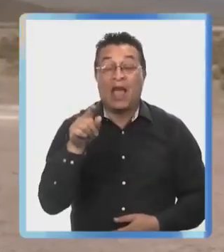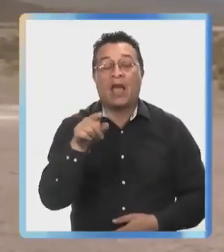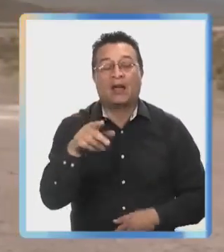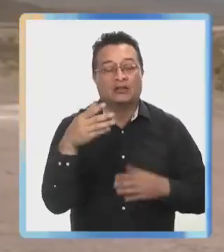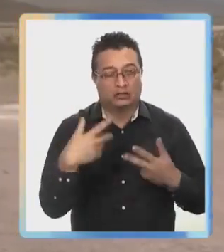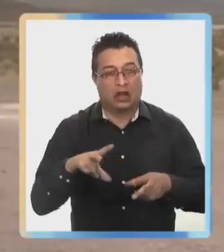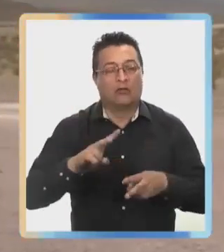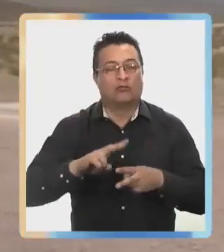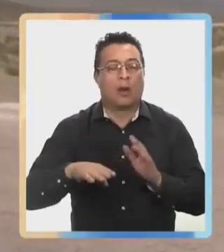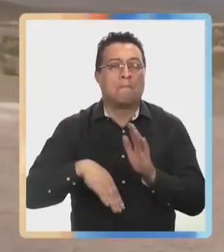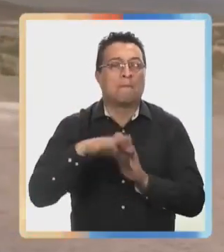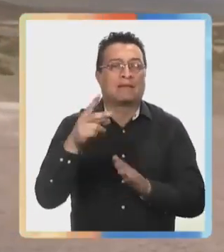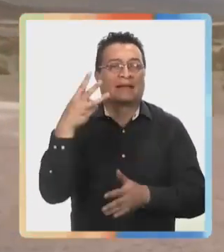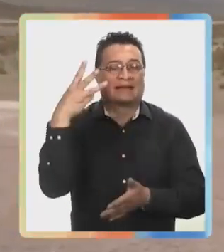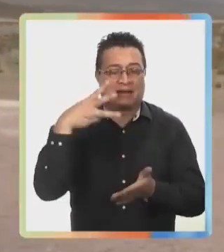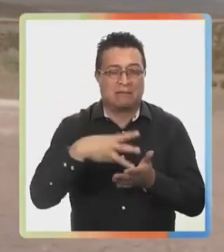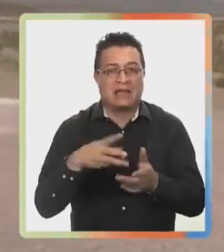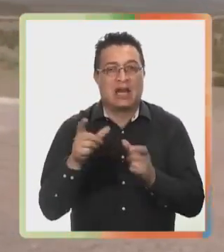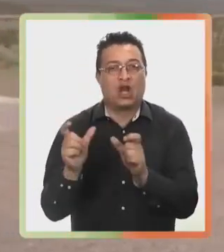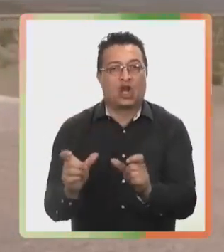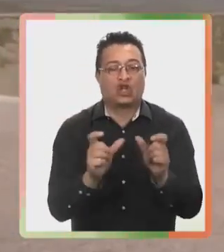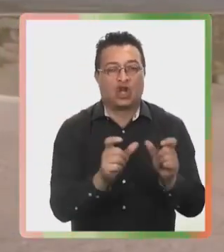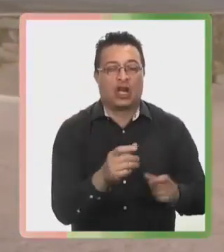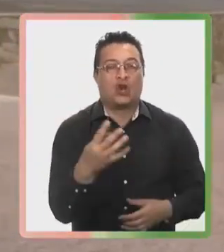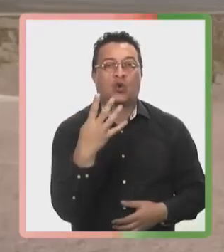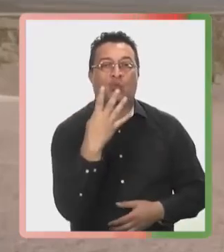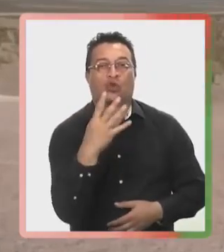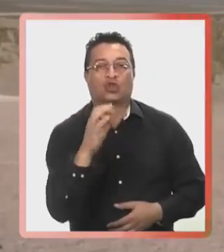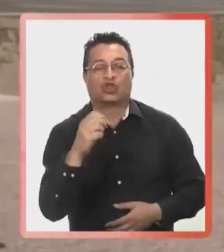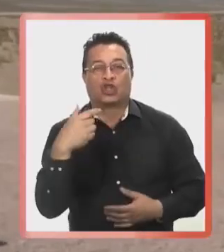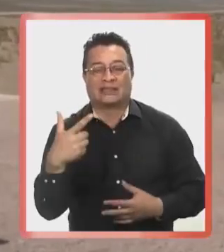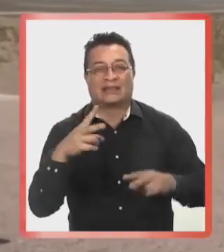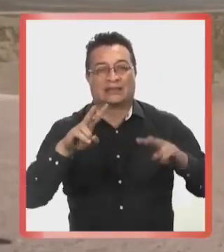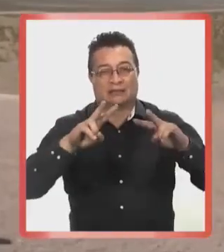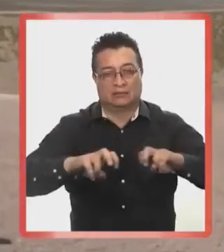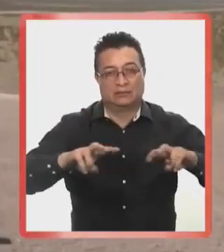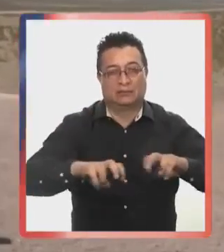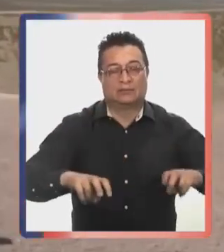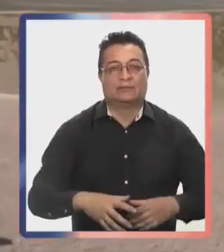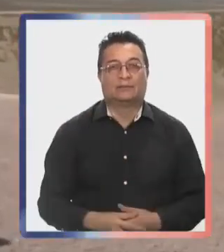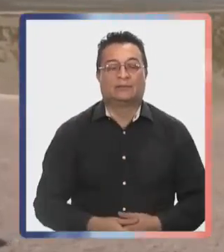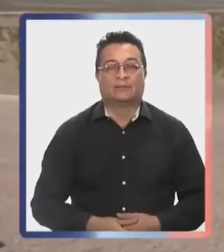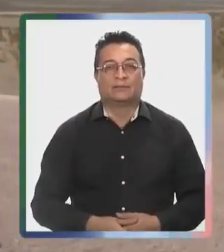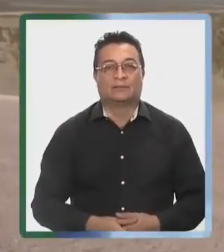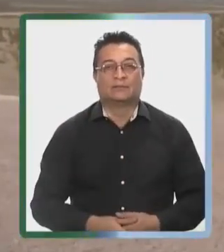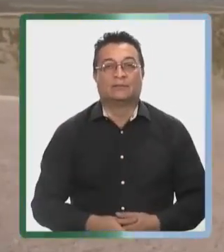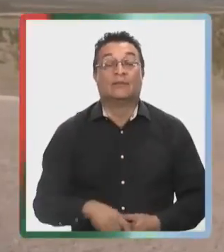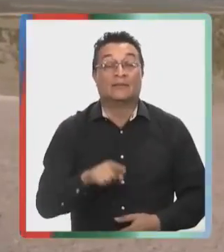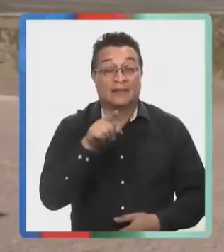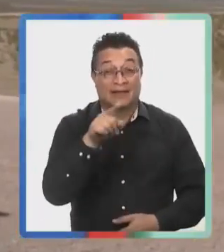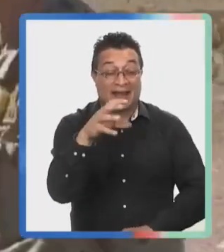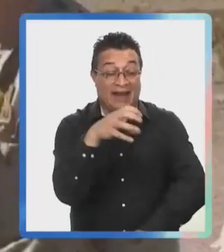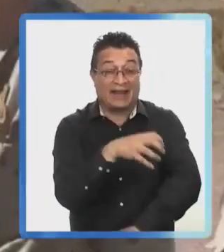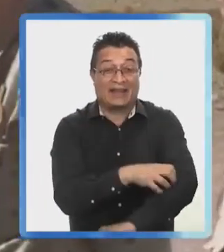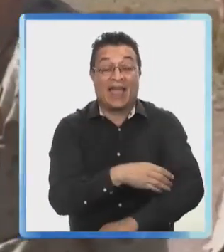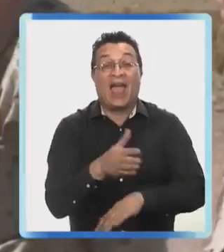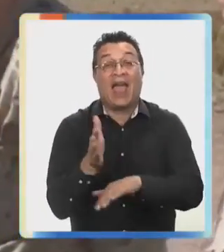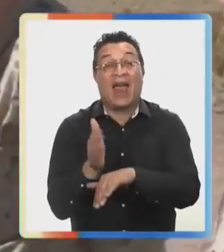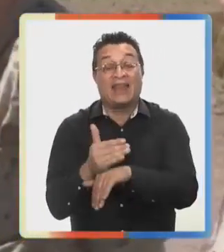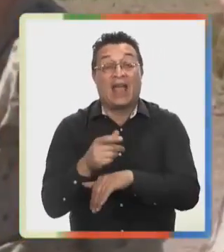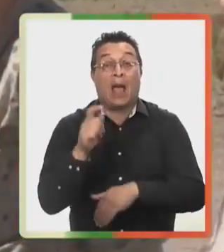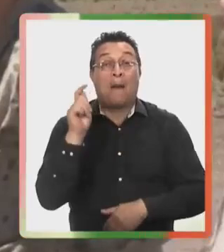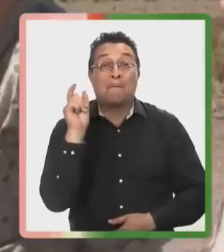Tarapacá se han realizado más de 3.000 controles y 407 registros. En el caso de la región de